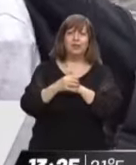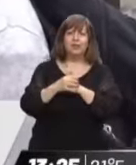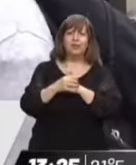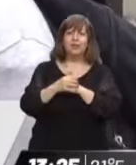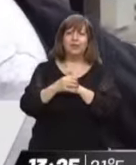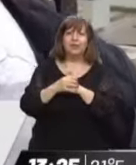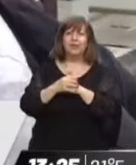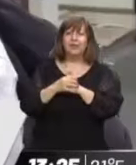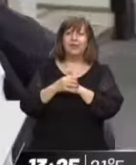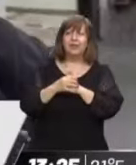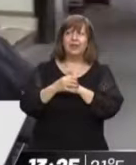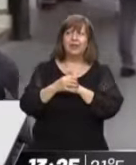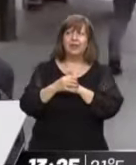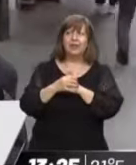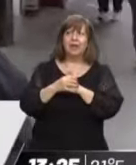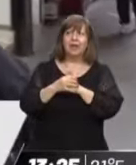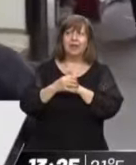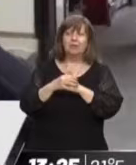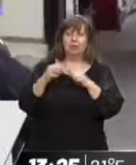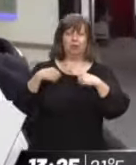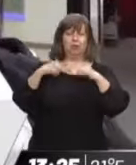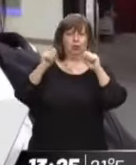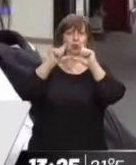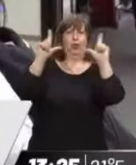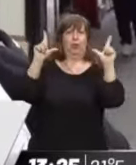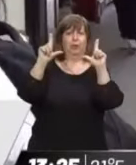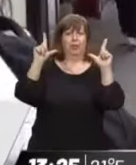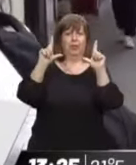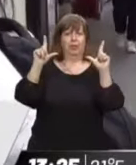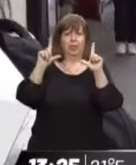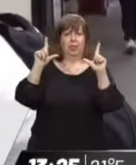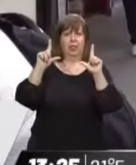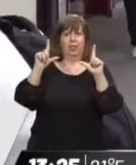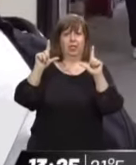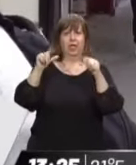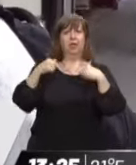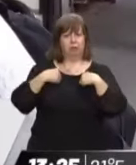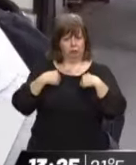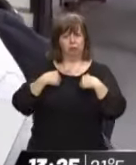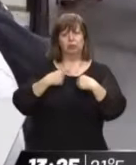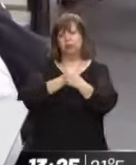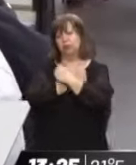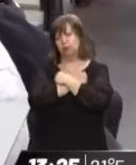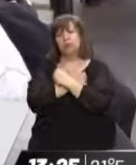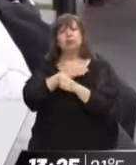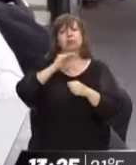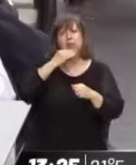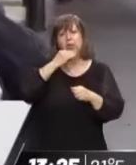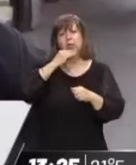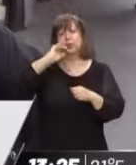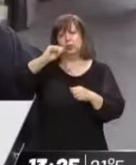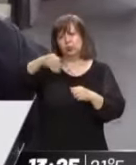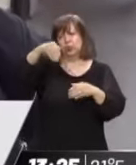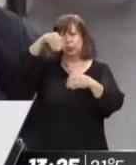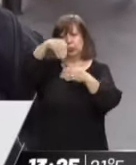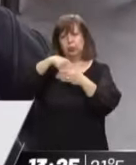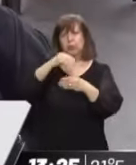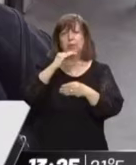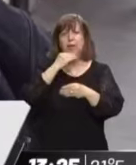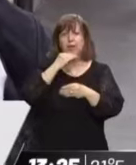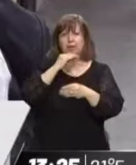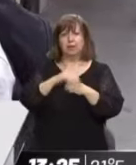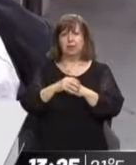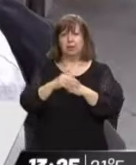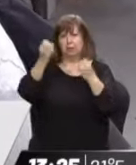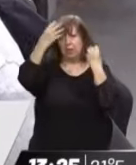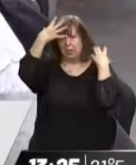de elecciones. Me sorprendió, pero para bien, porque mi candidato es Massa. Y... ¿Esperabas eso? Sí, me iba a sorprender para mal